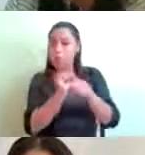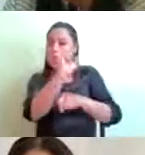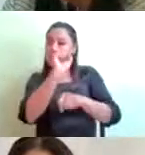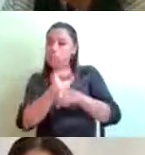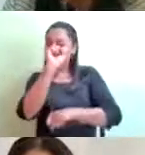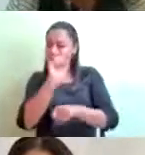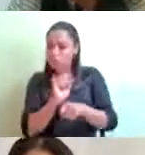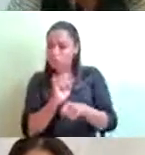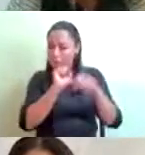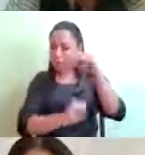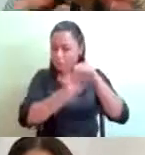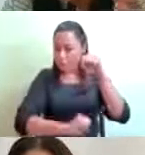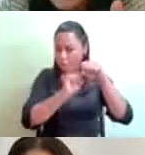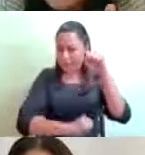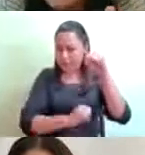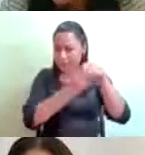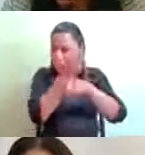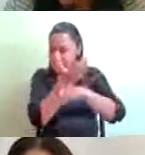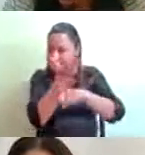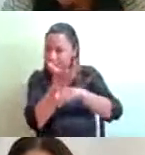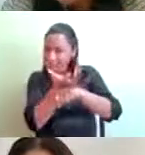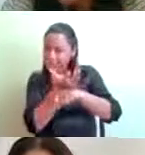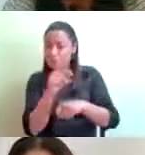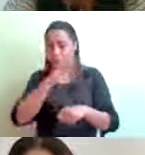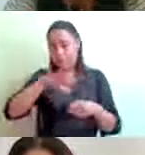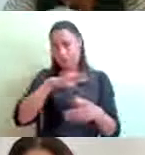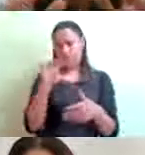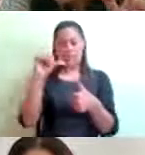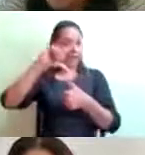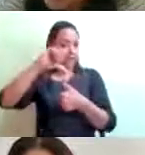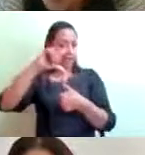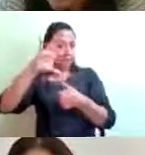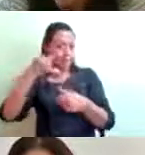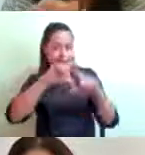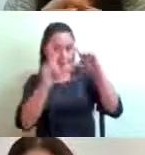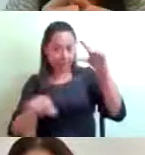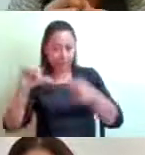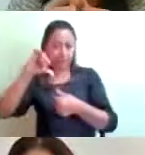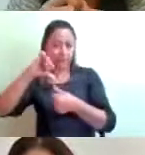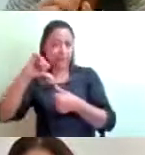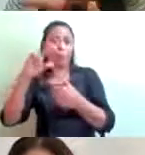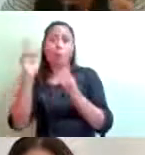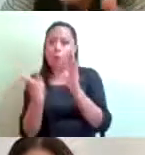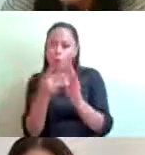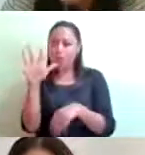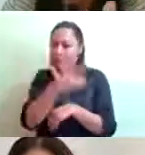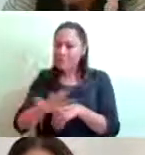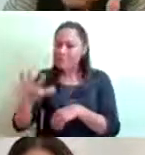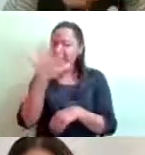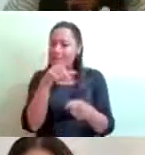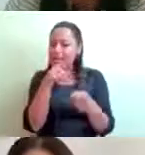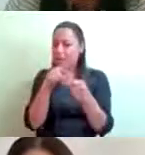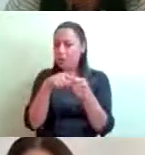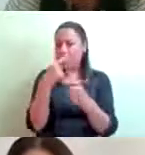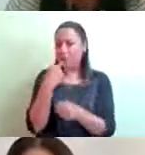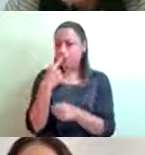y Centroamérica vuelven a ser una zona con color rojo que nos dice que respecto a este